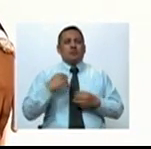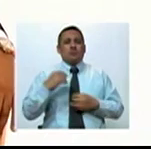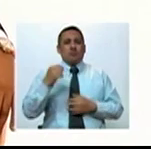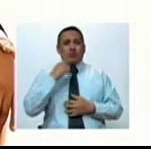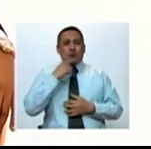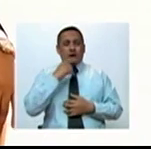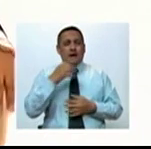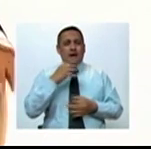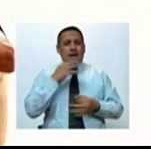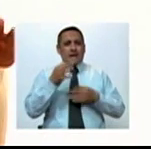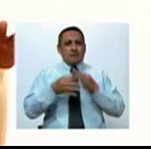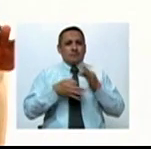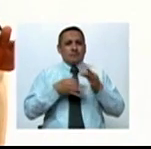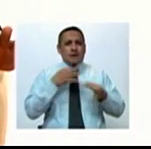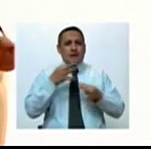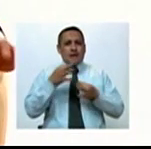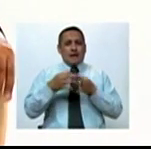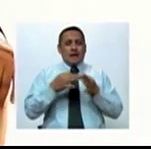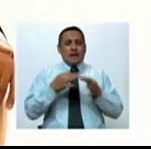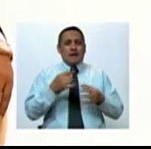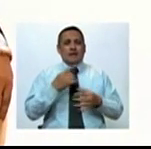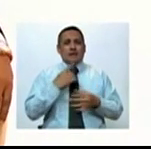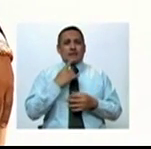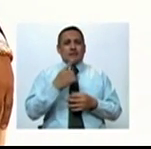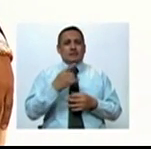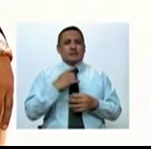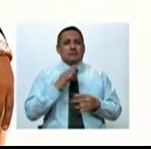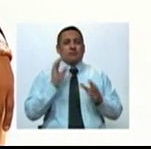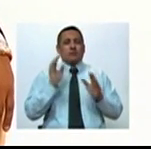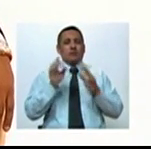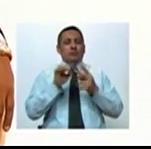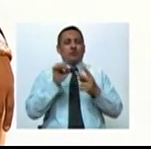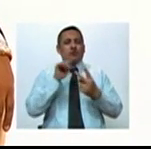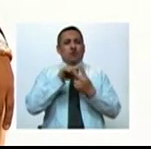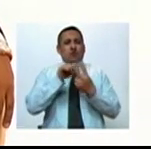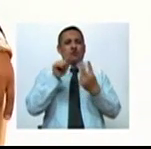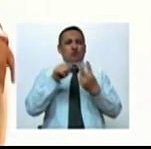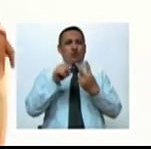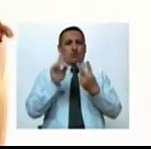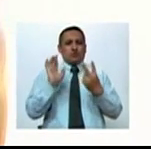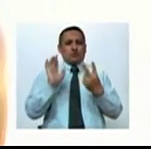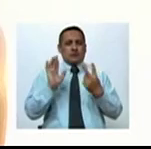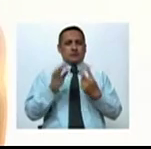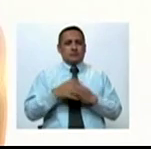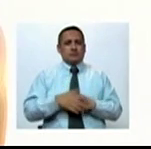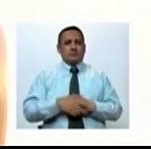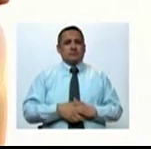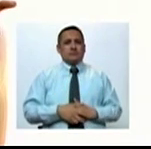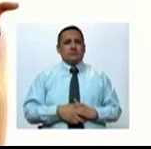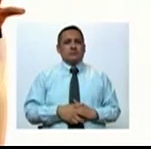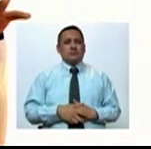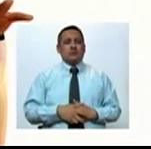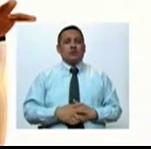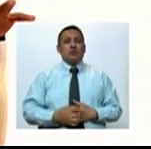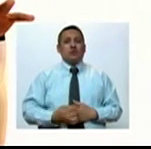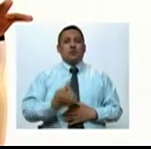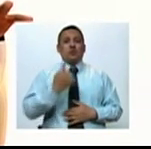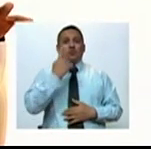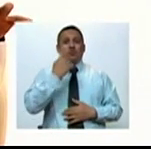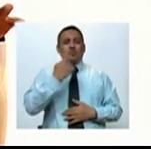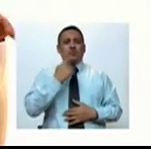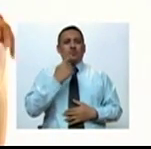que dice, en concreto dice dos cosas. Dice que ese es su